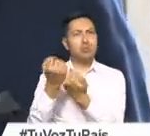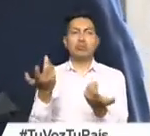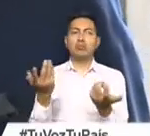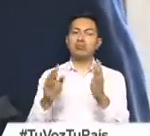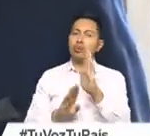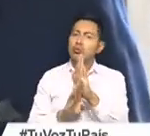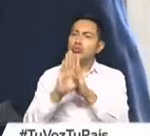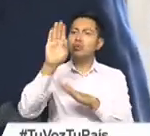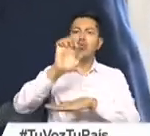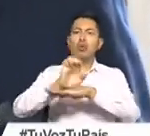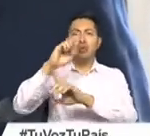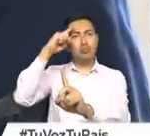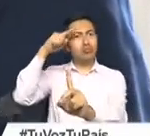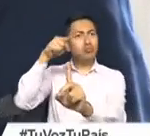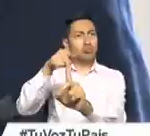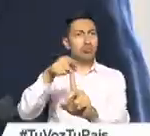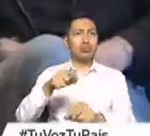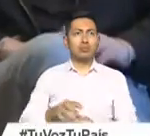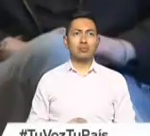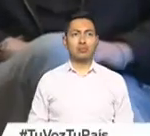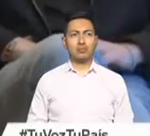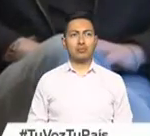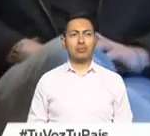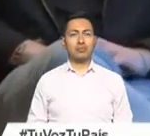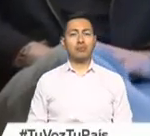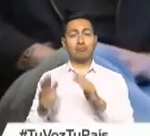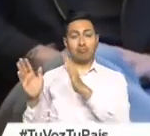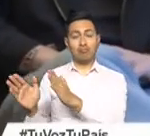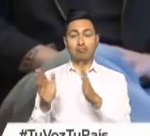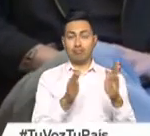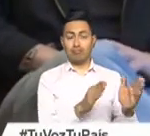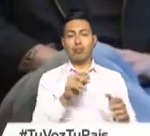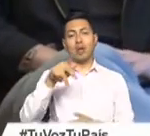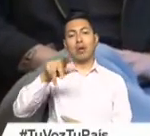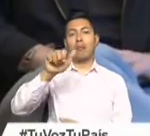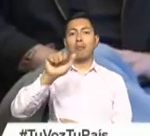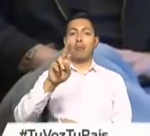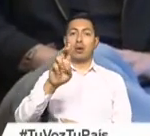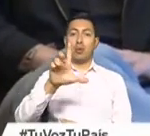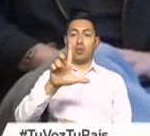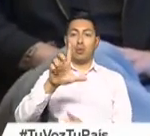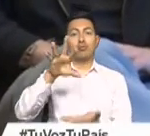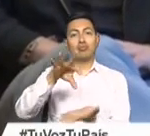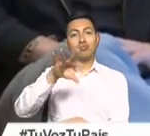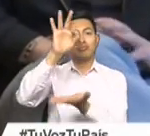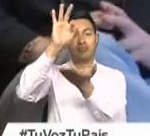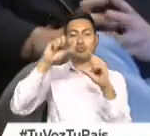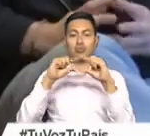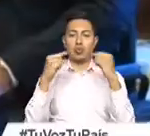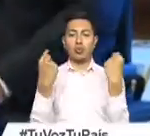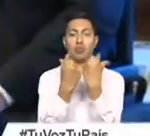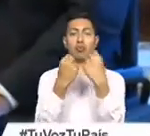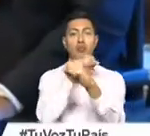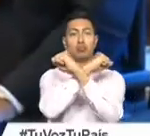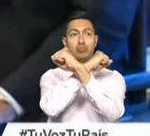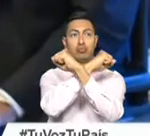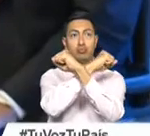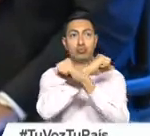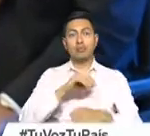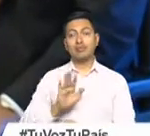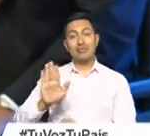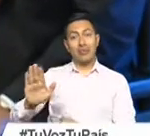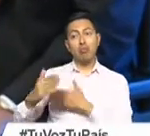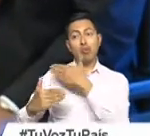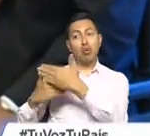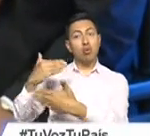que tener el Ecuador en los próximos años. Por otro lado, Paul Almeida, vocero del Partido Comunista, afirmó que este proceso